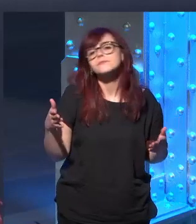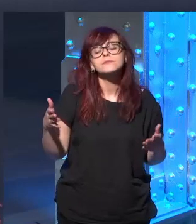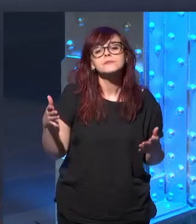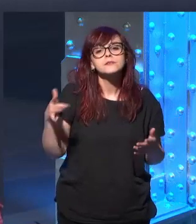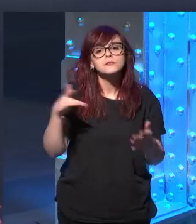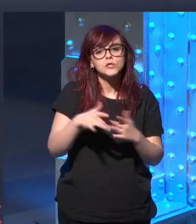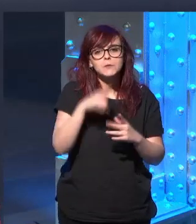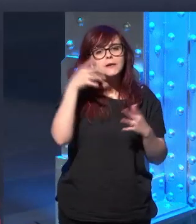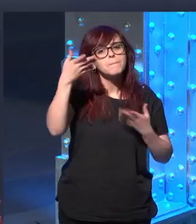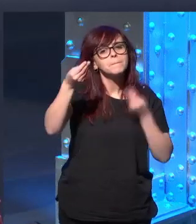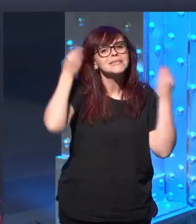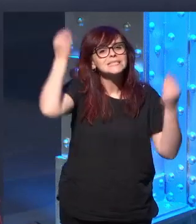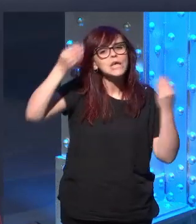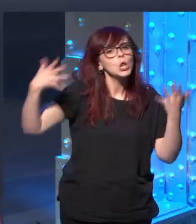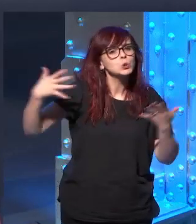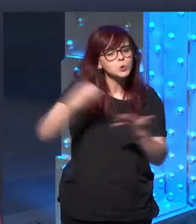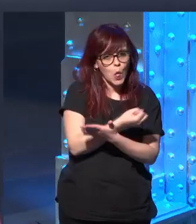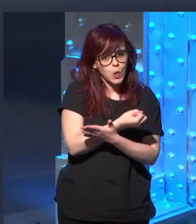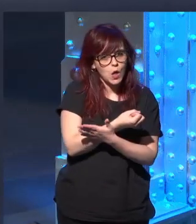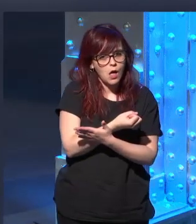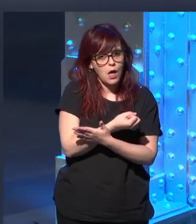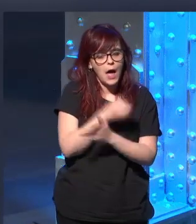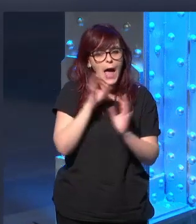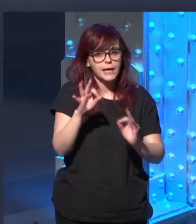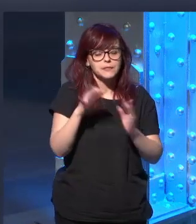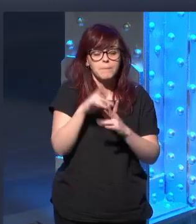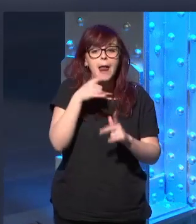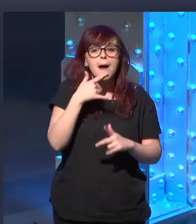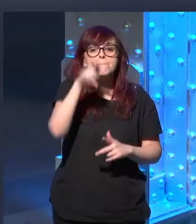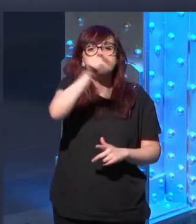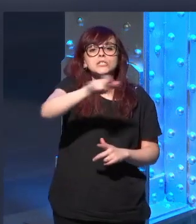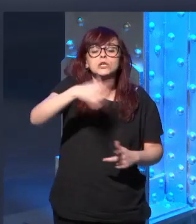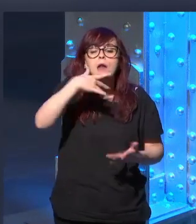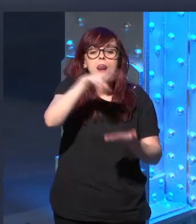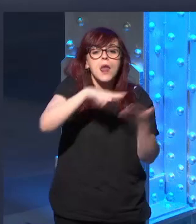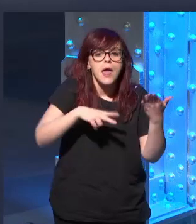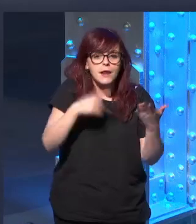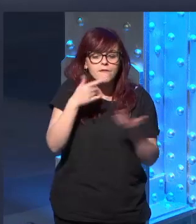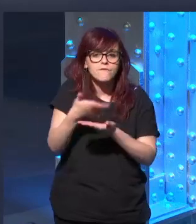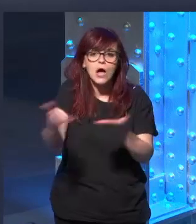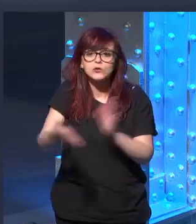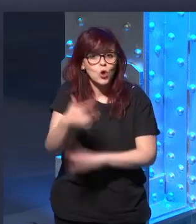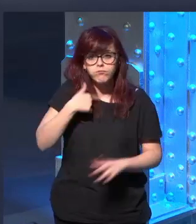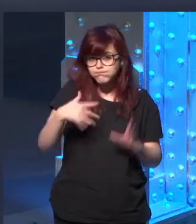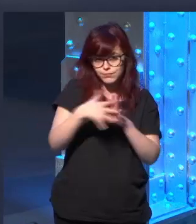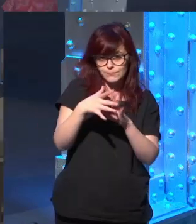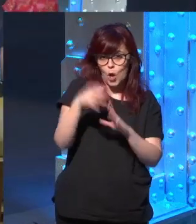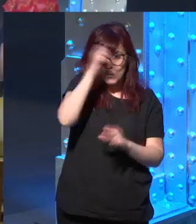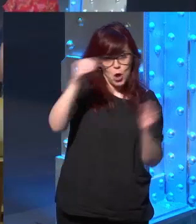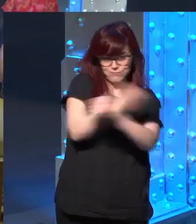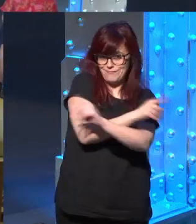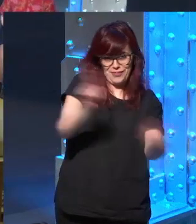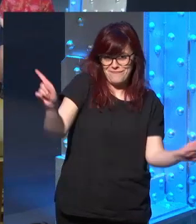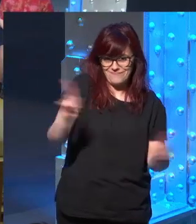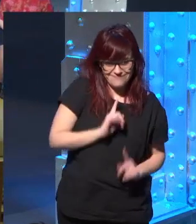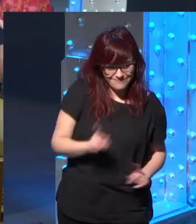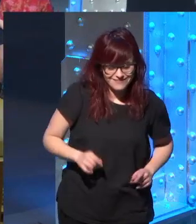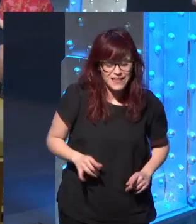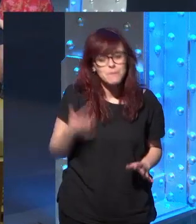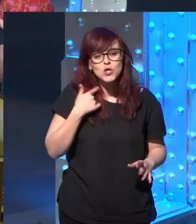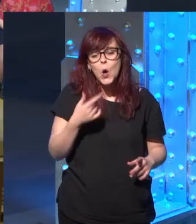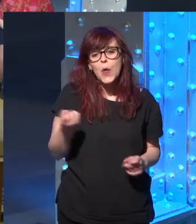Siempre todo está pensado para unos posibles lectores. ¿Estáis de acuerdo? No, yo no. No. Para nada.